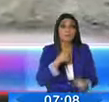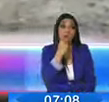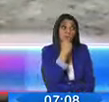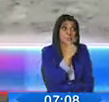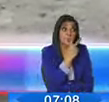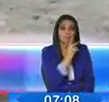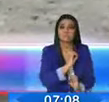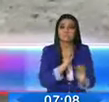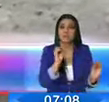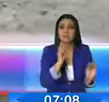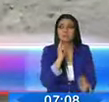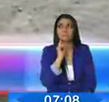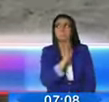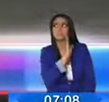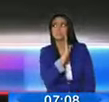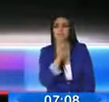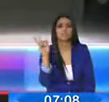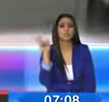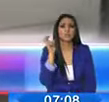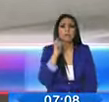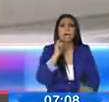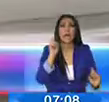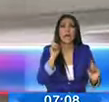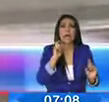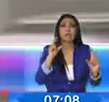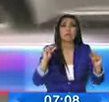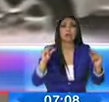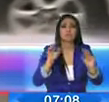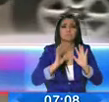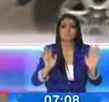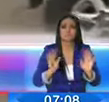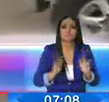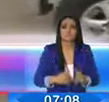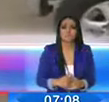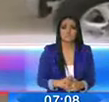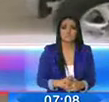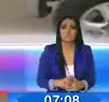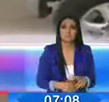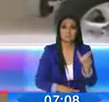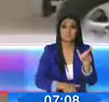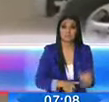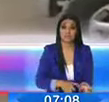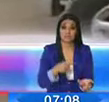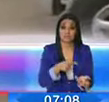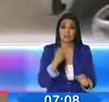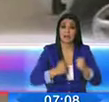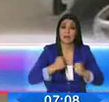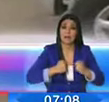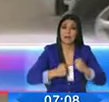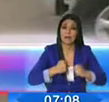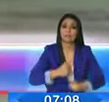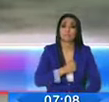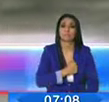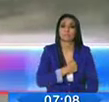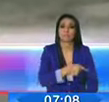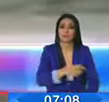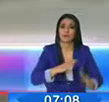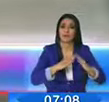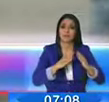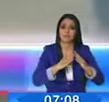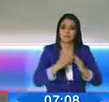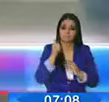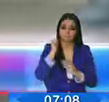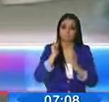amaya no no no nada más según las versiones la persona que corría con poca ropa es el dueño de casa y la noche